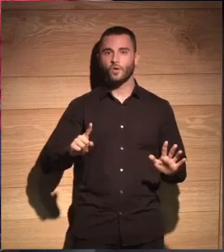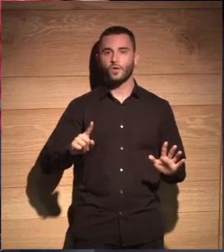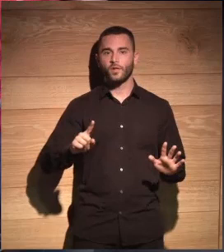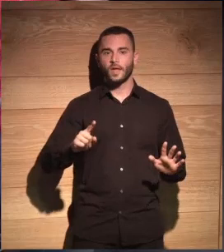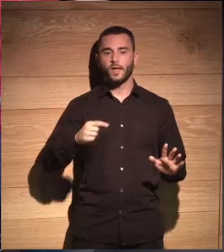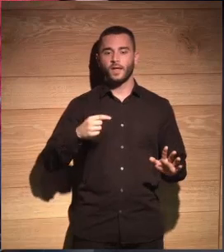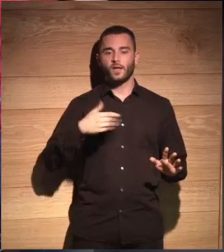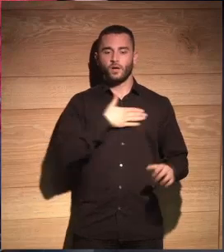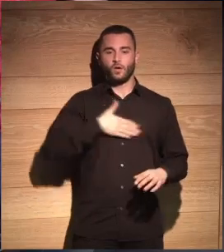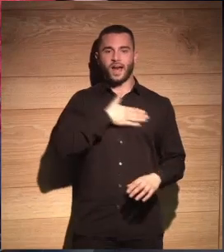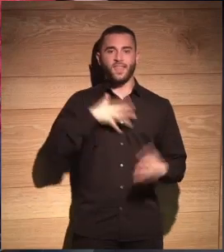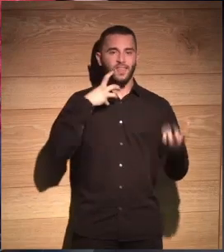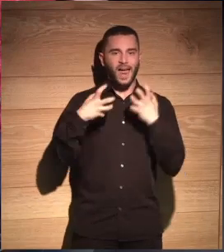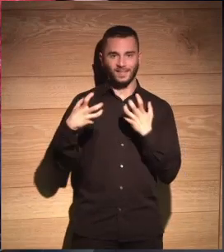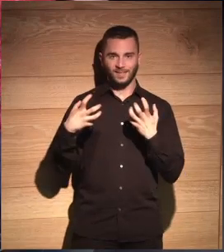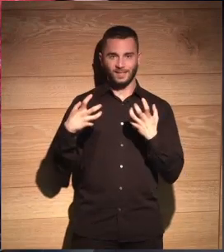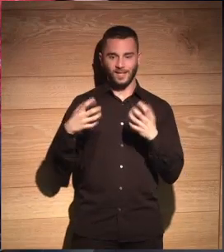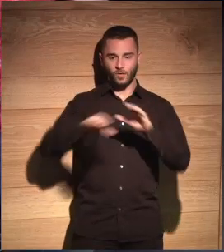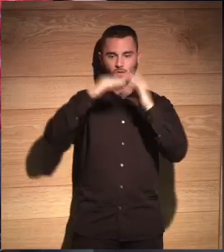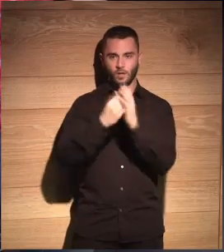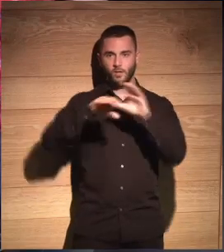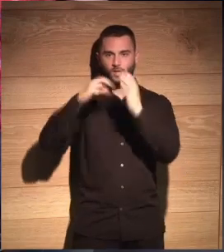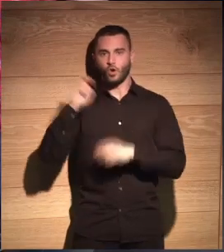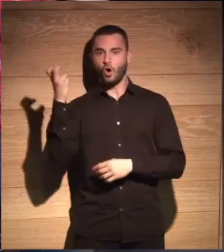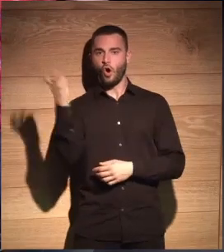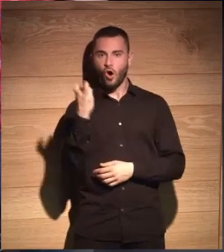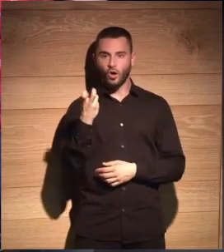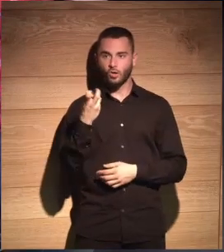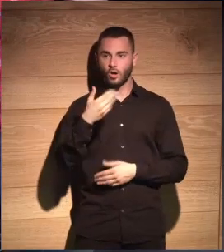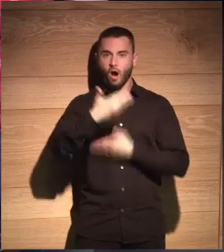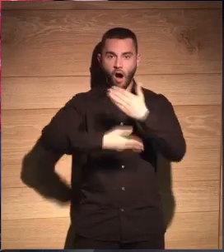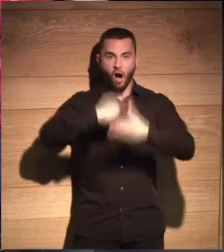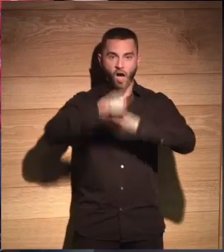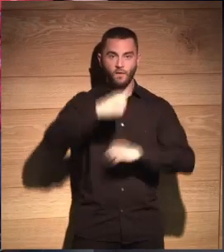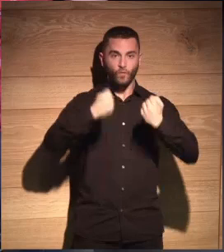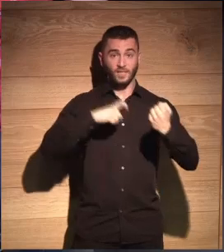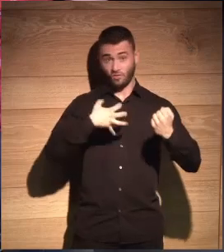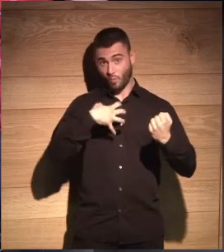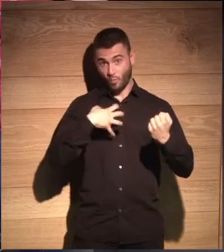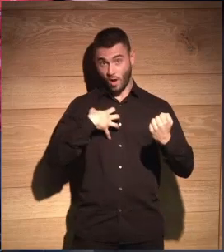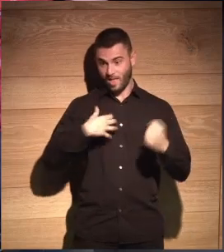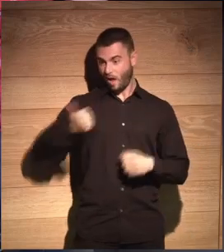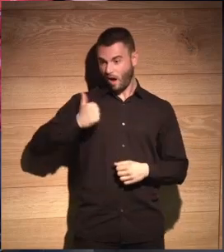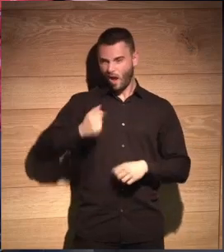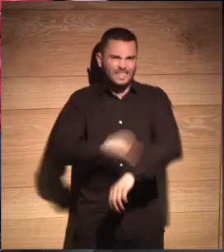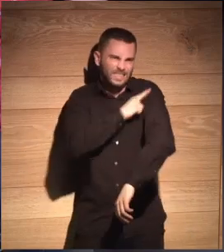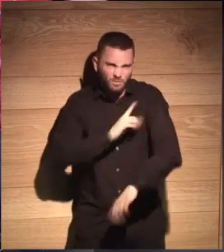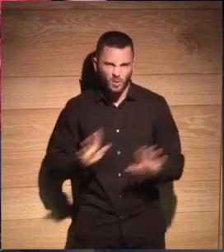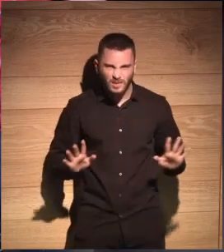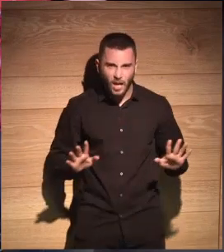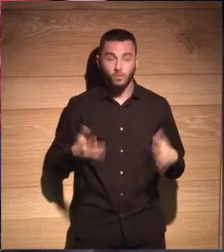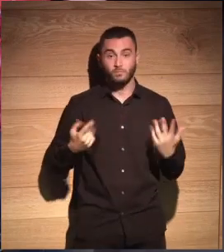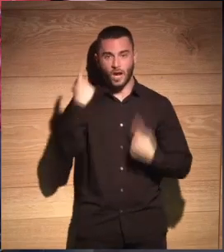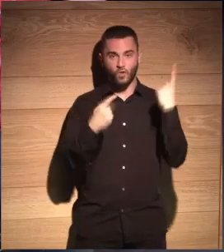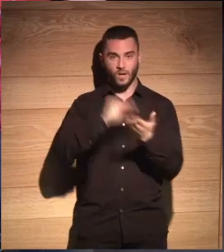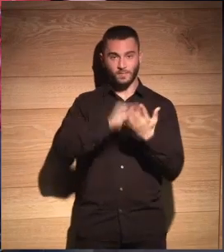¿no? Es decir, es que hay universos que a lo mejor no dan tanto de sí. Es que hay universos que están excesivamente sobreexplotados. Es que hay